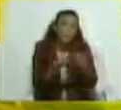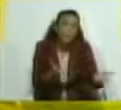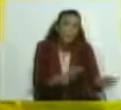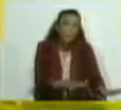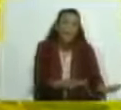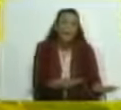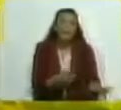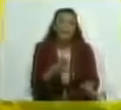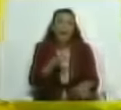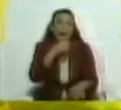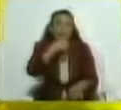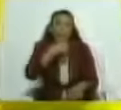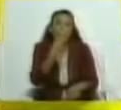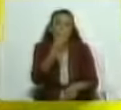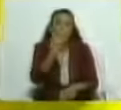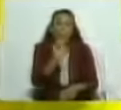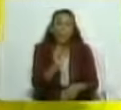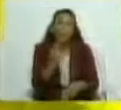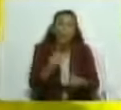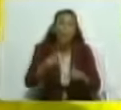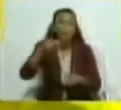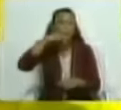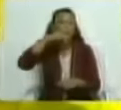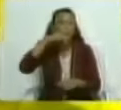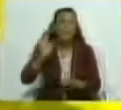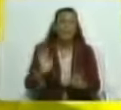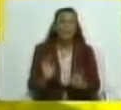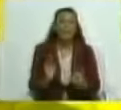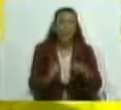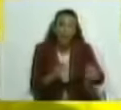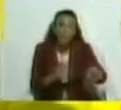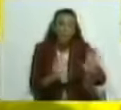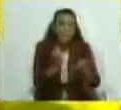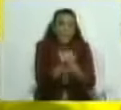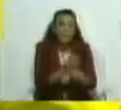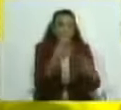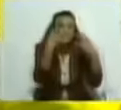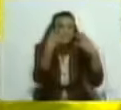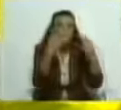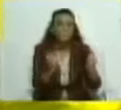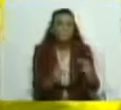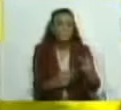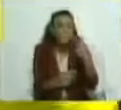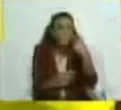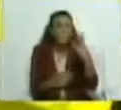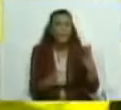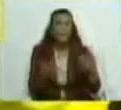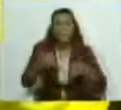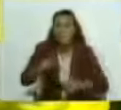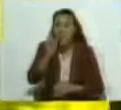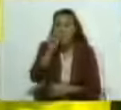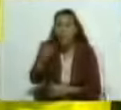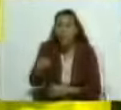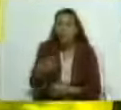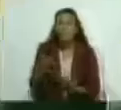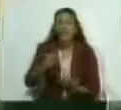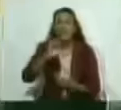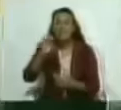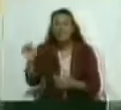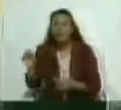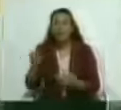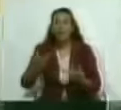de hacerme abuelo por segunda vez y que allá está pendiente. Mi hijo Sebastián, que la